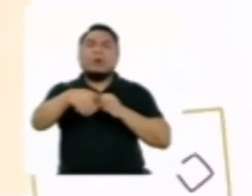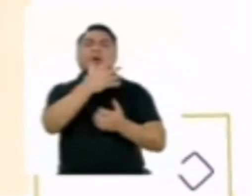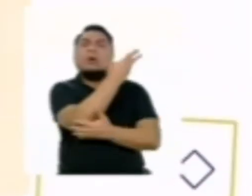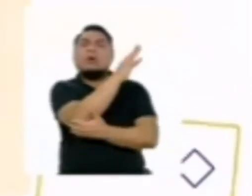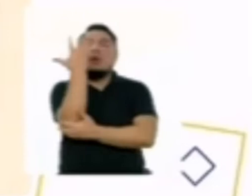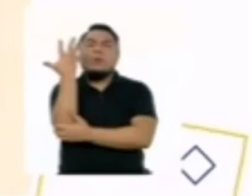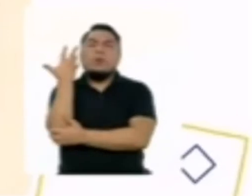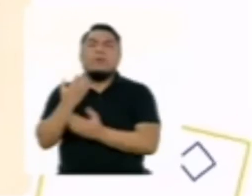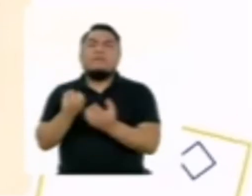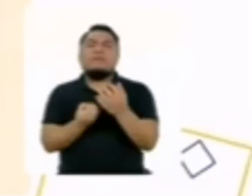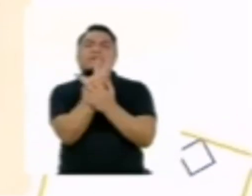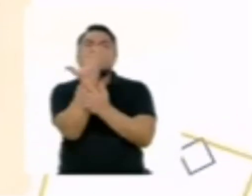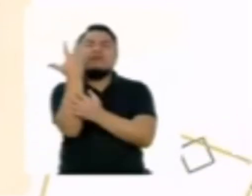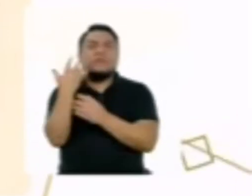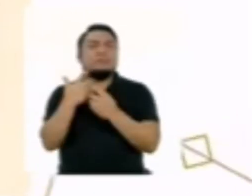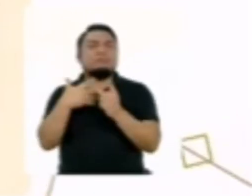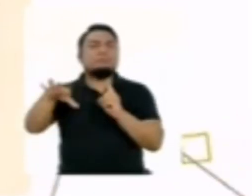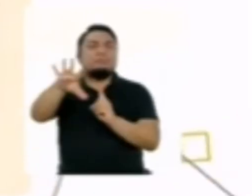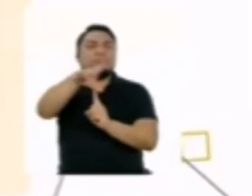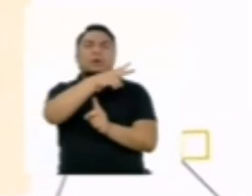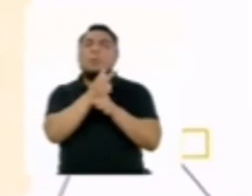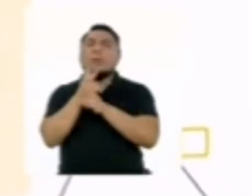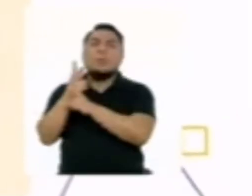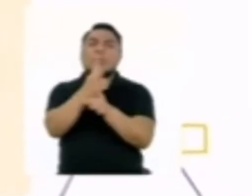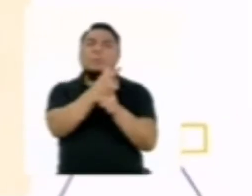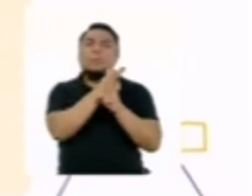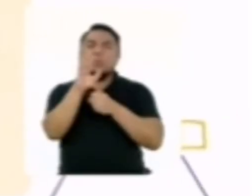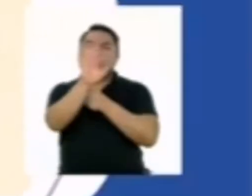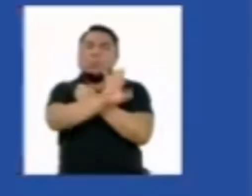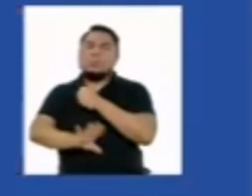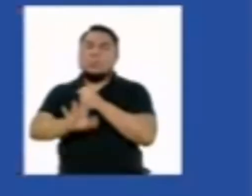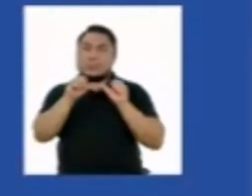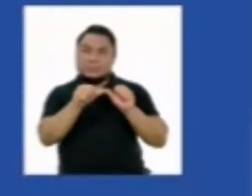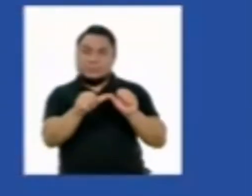diversidad biológica y de las áreas naturales protegidas.